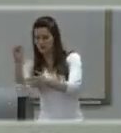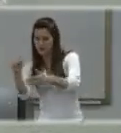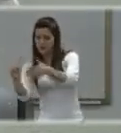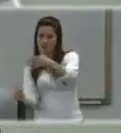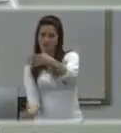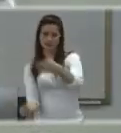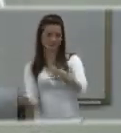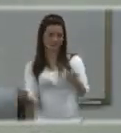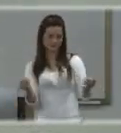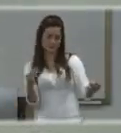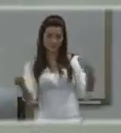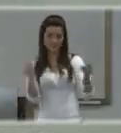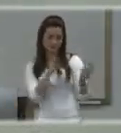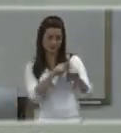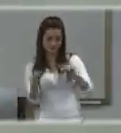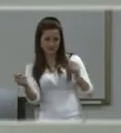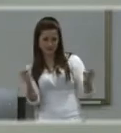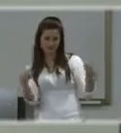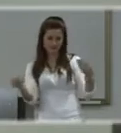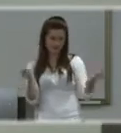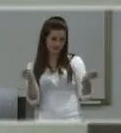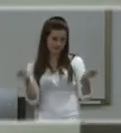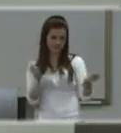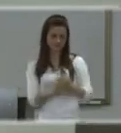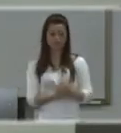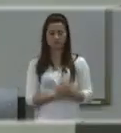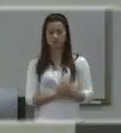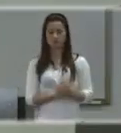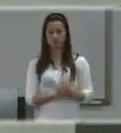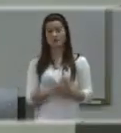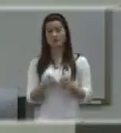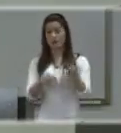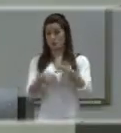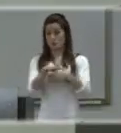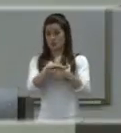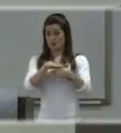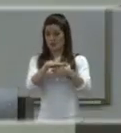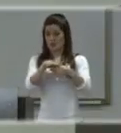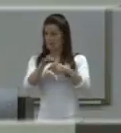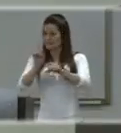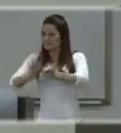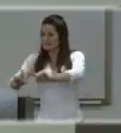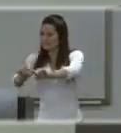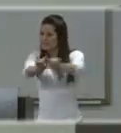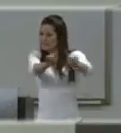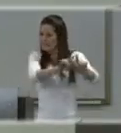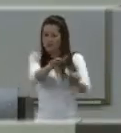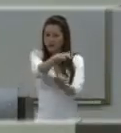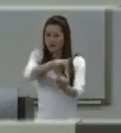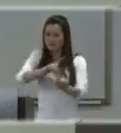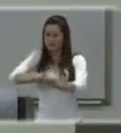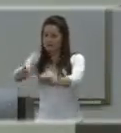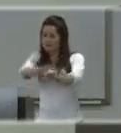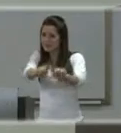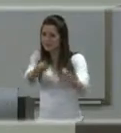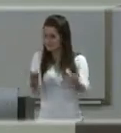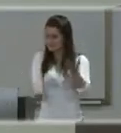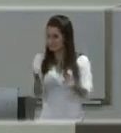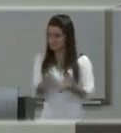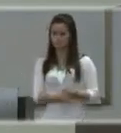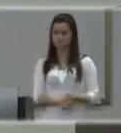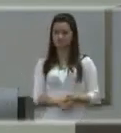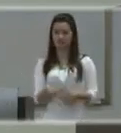varía. Y, digamos, casos específicos dependen completamente del contexto, ¿sí? No existen, en